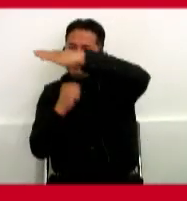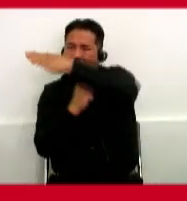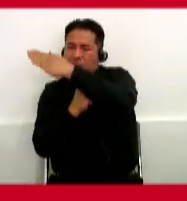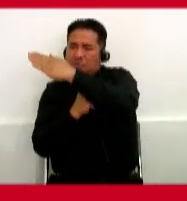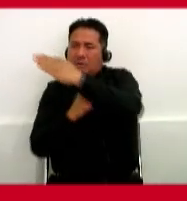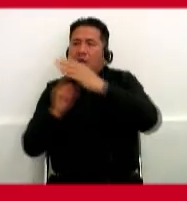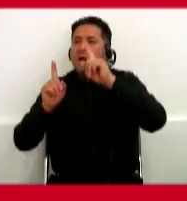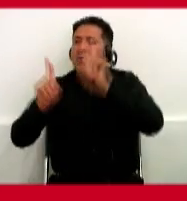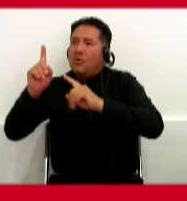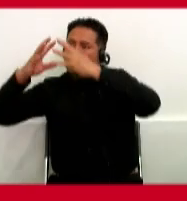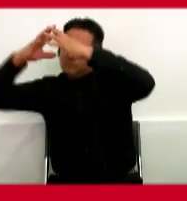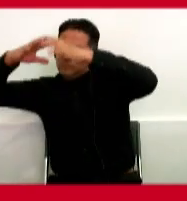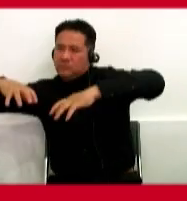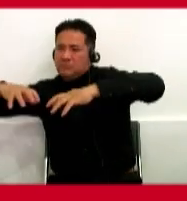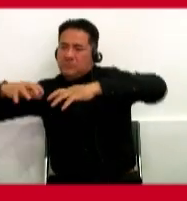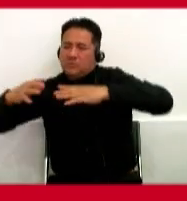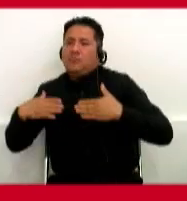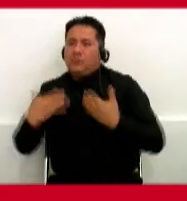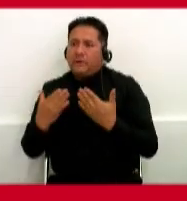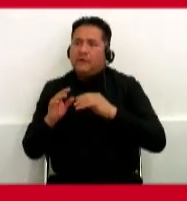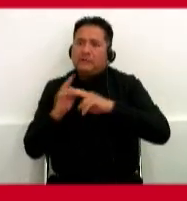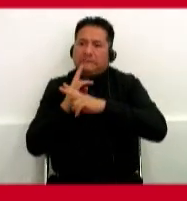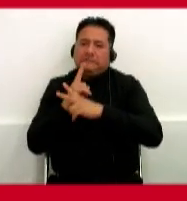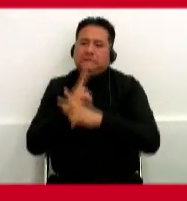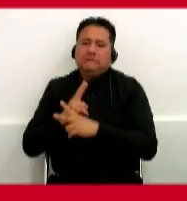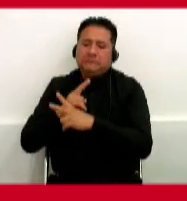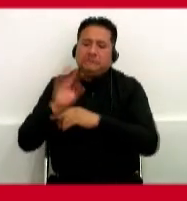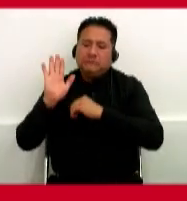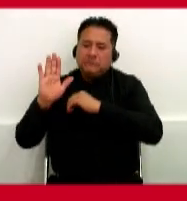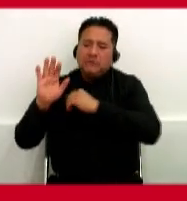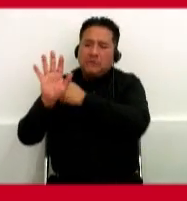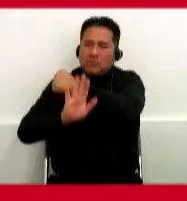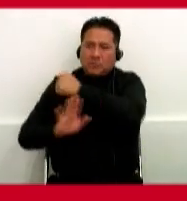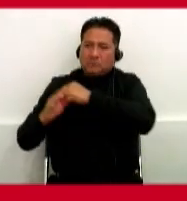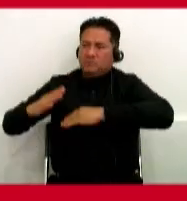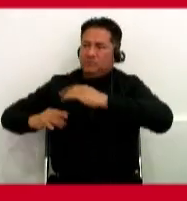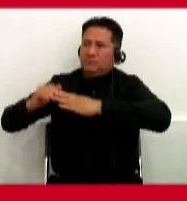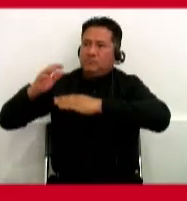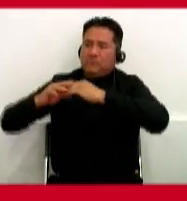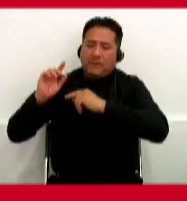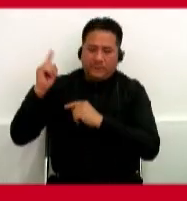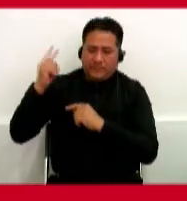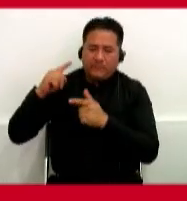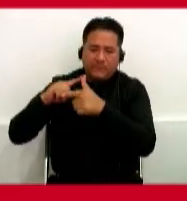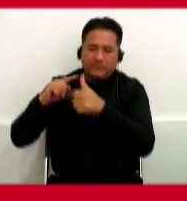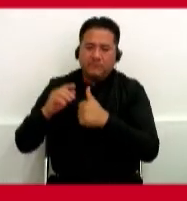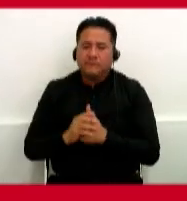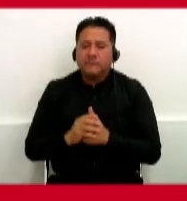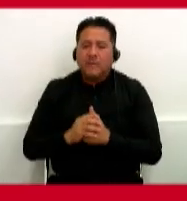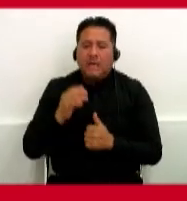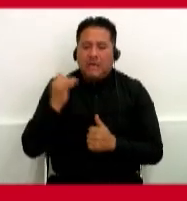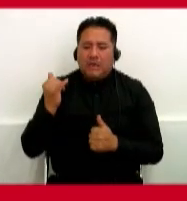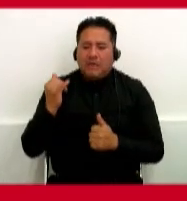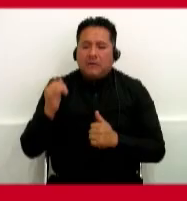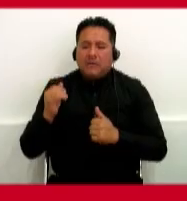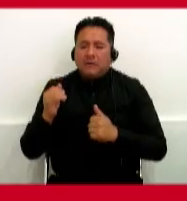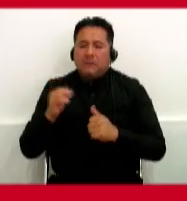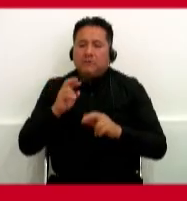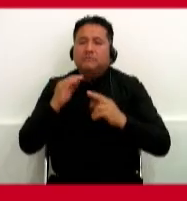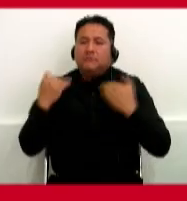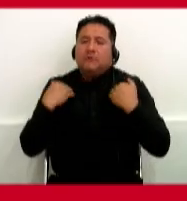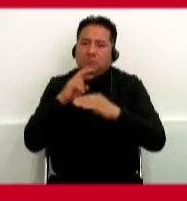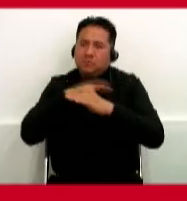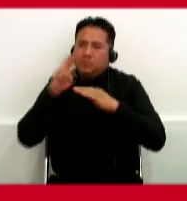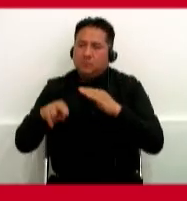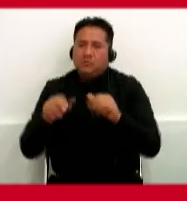podrían generar y cómo estos podrían afectar a nuestras infraestructuras principales, y también ploteamos los distintos resultados del